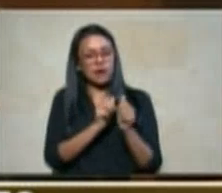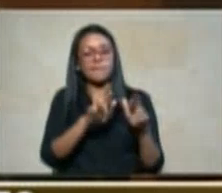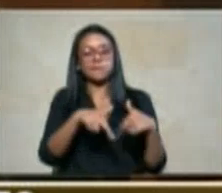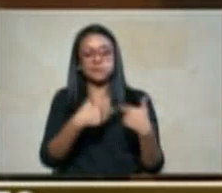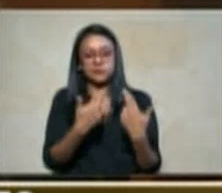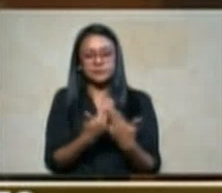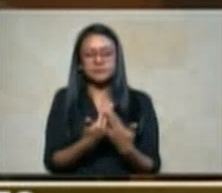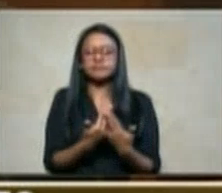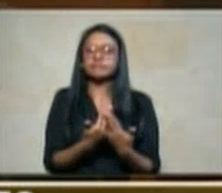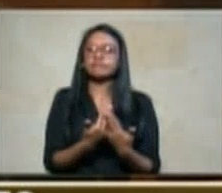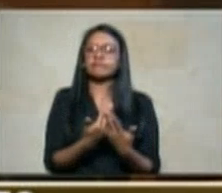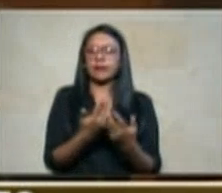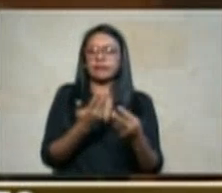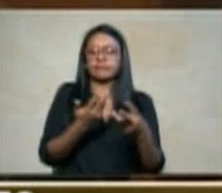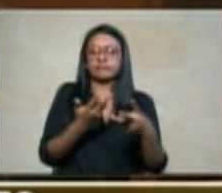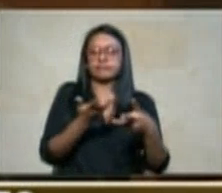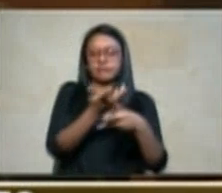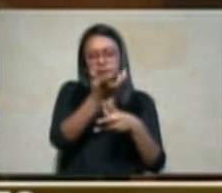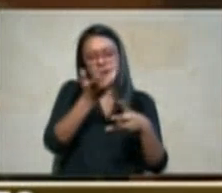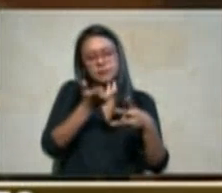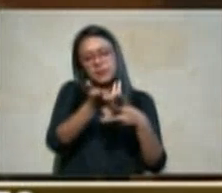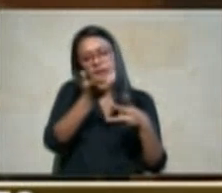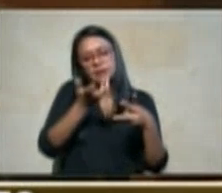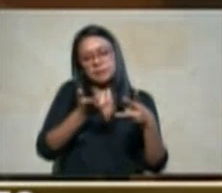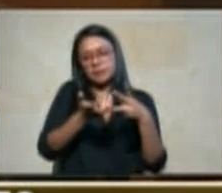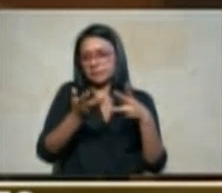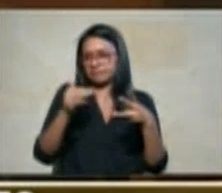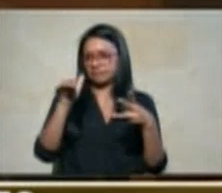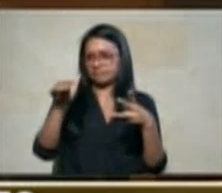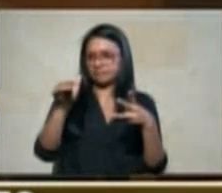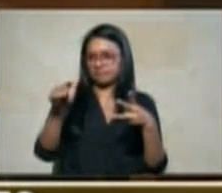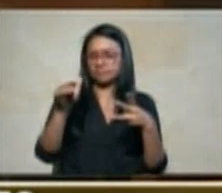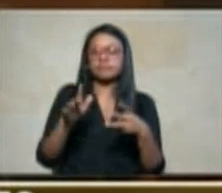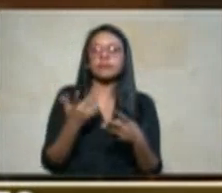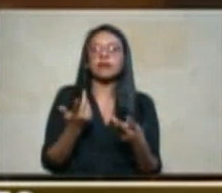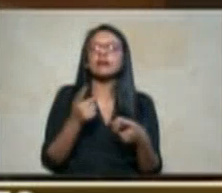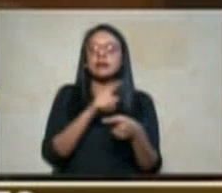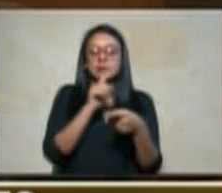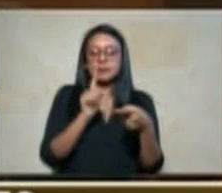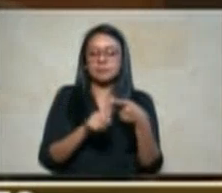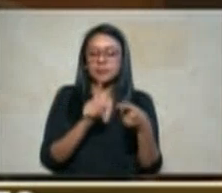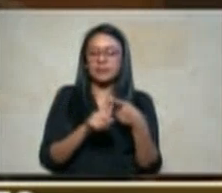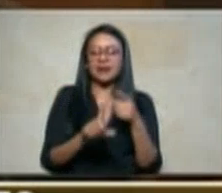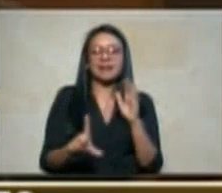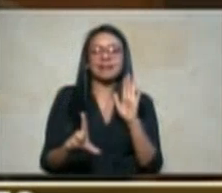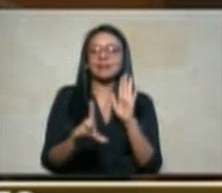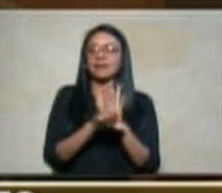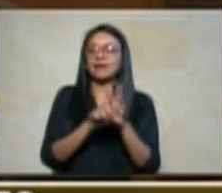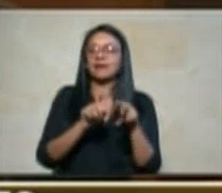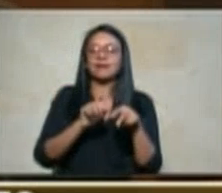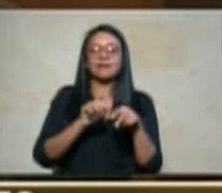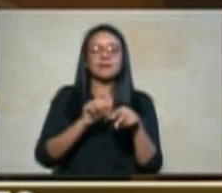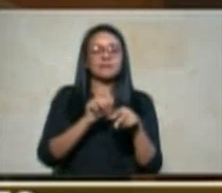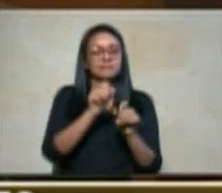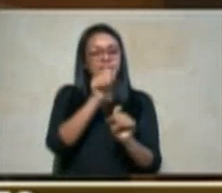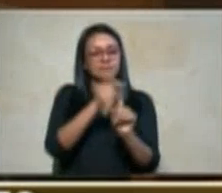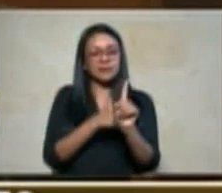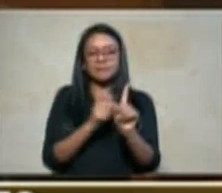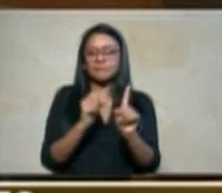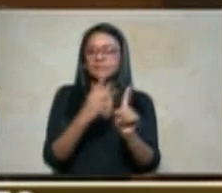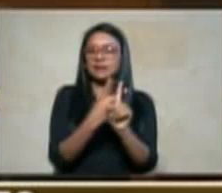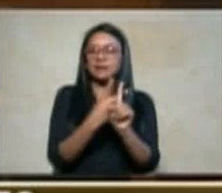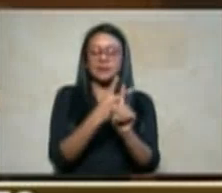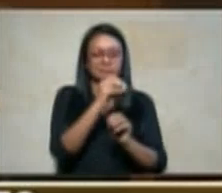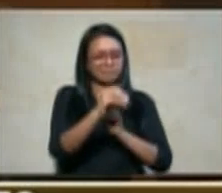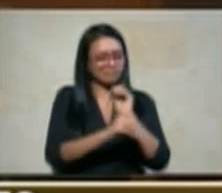reunión, le hizo tres recomendaciones, María Fernanda. La primera, hacer una buena ley de víctimas. La